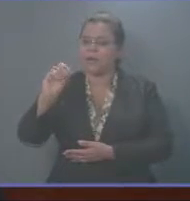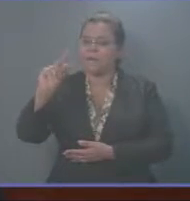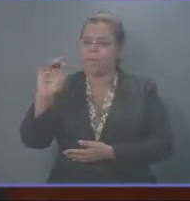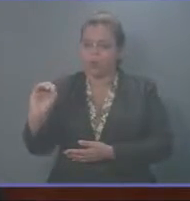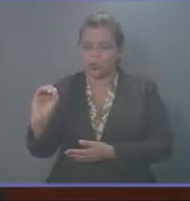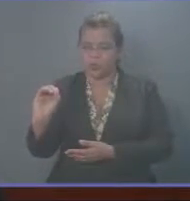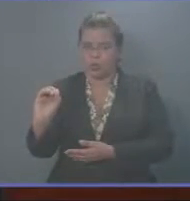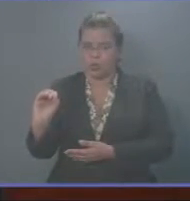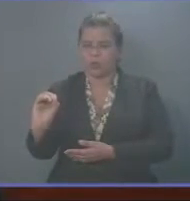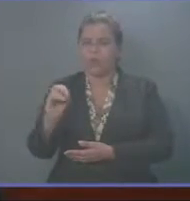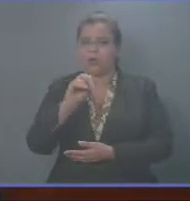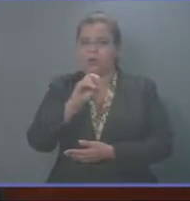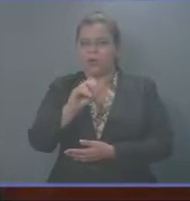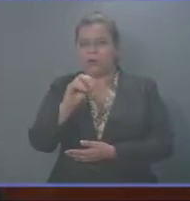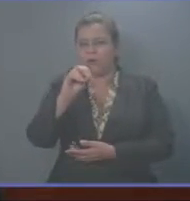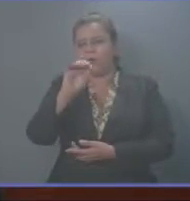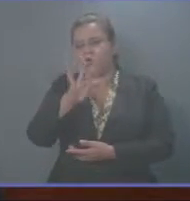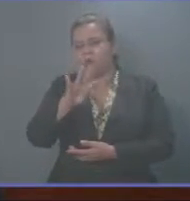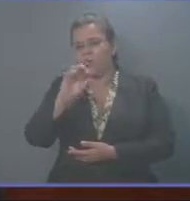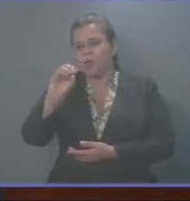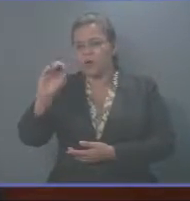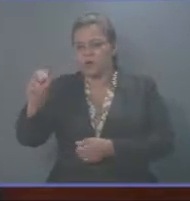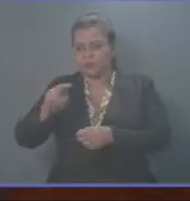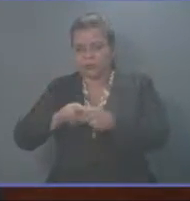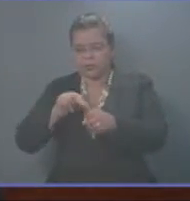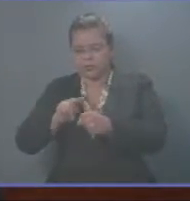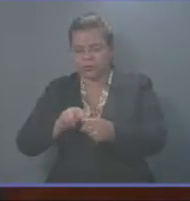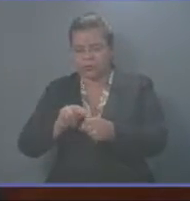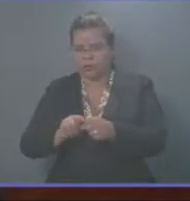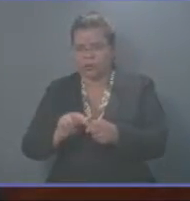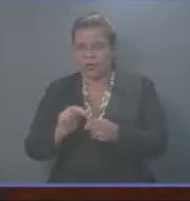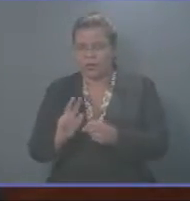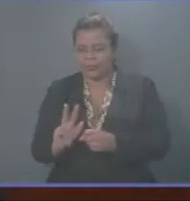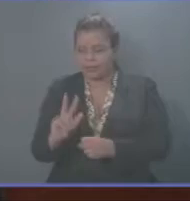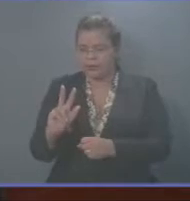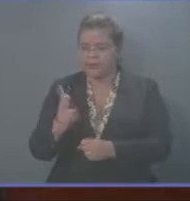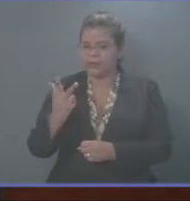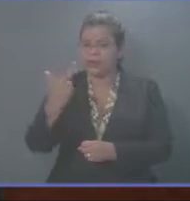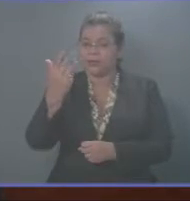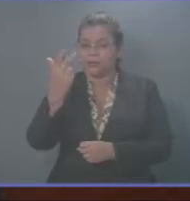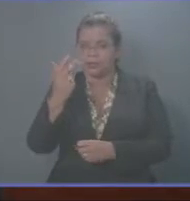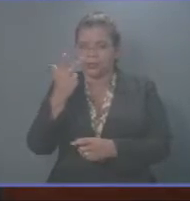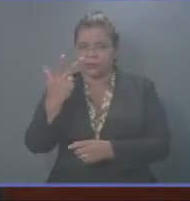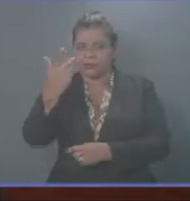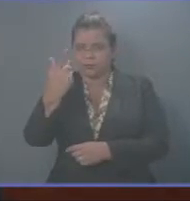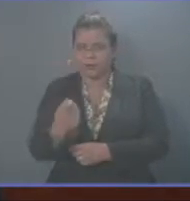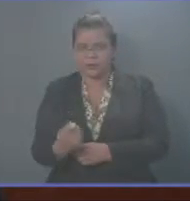de 400 dólares para el tercer trimestre del año